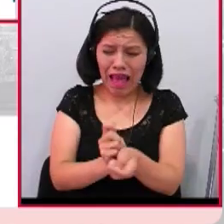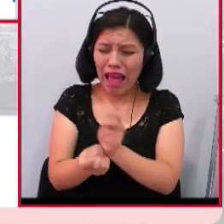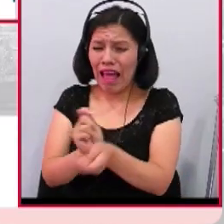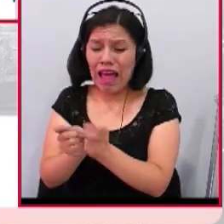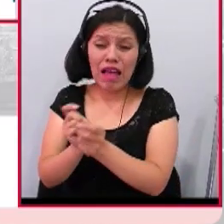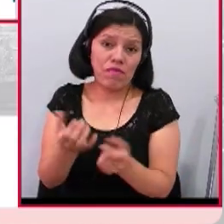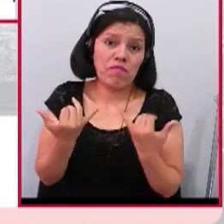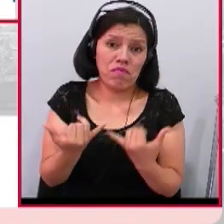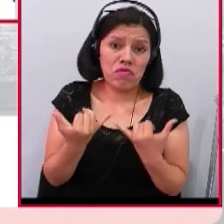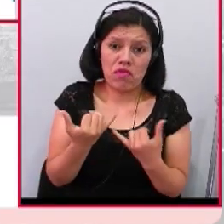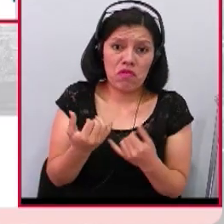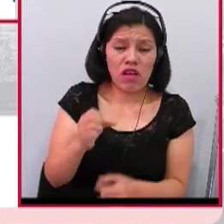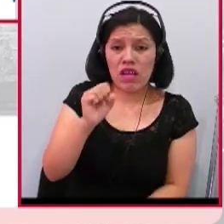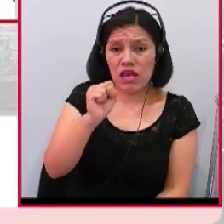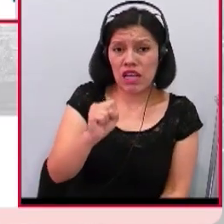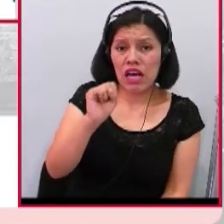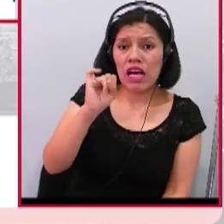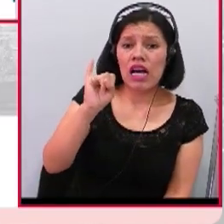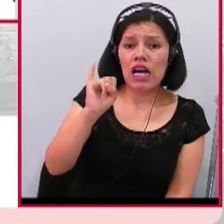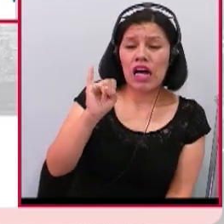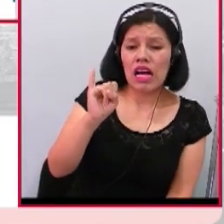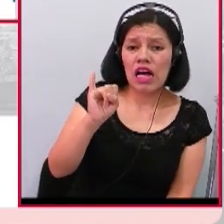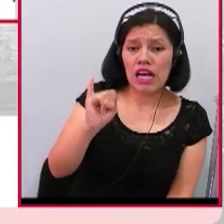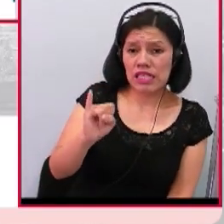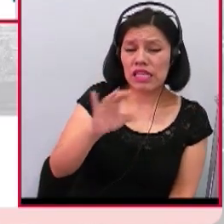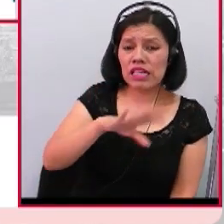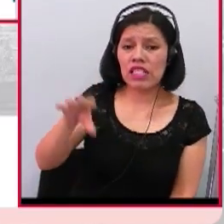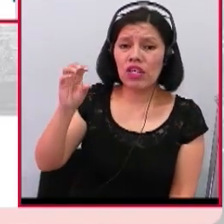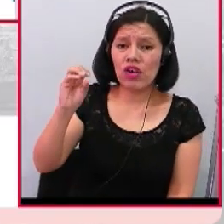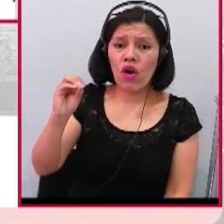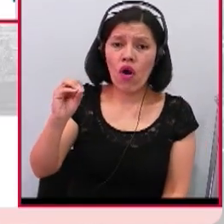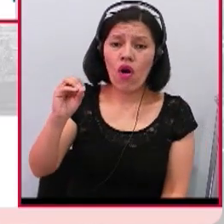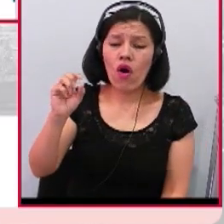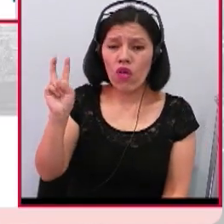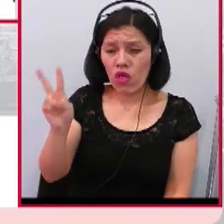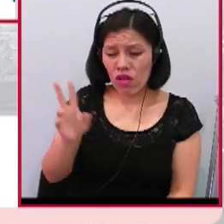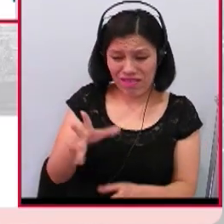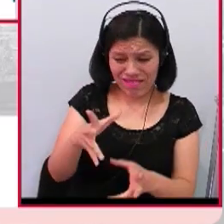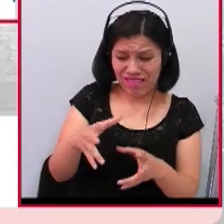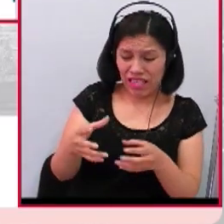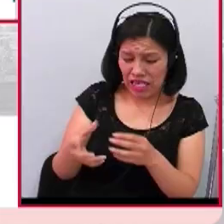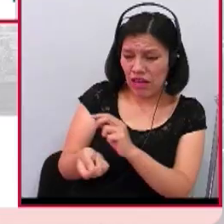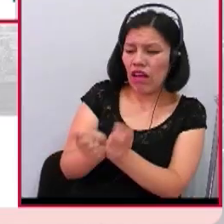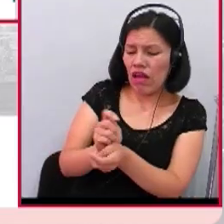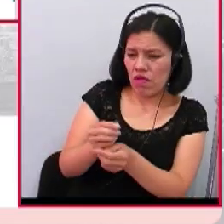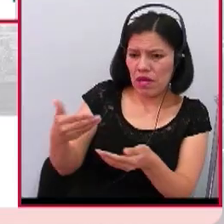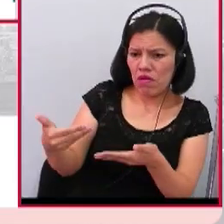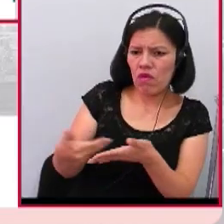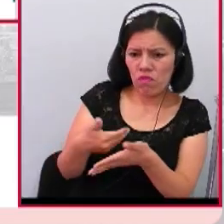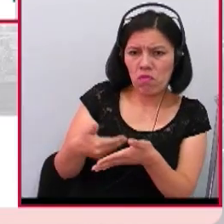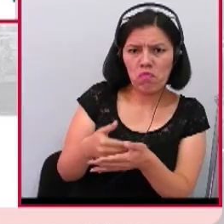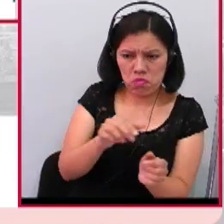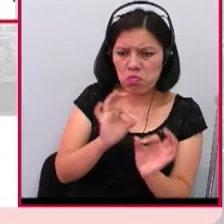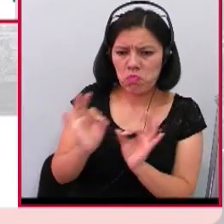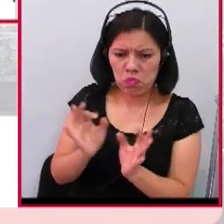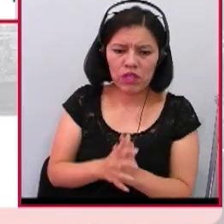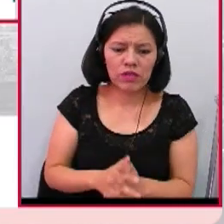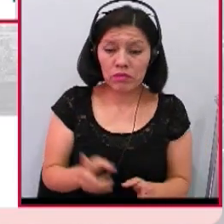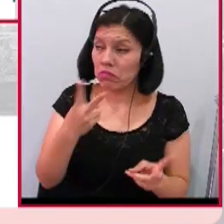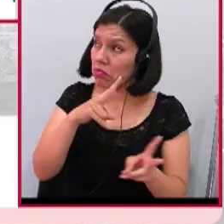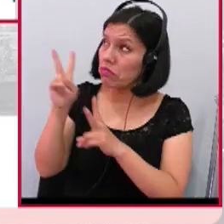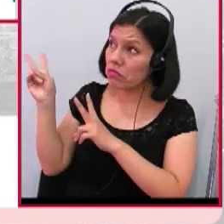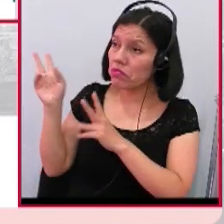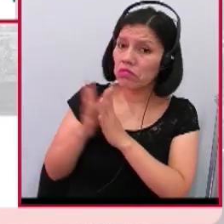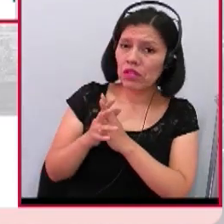para verificar que siempre la cantidad de sílica que ingrese al convertidor sea la adecuada y esté en lo correcto, ¿no? La anulación de toberas, como lo ven en la